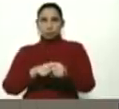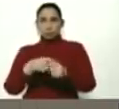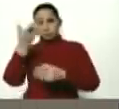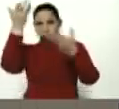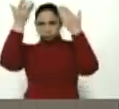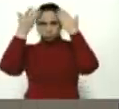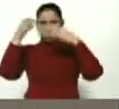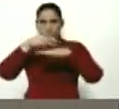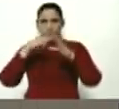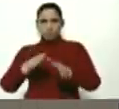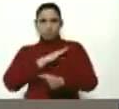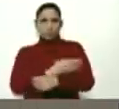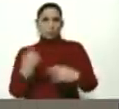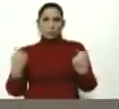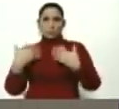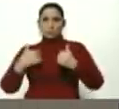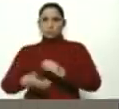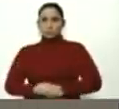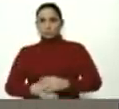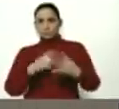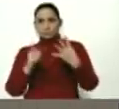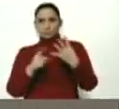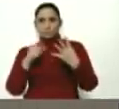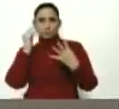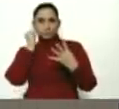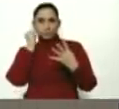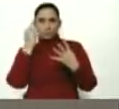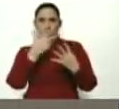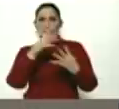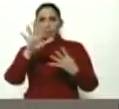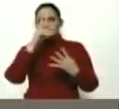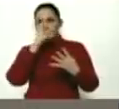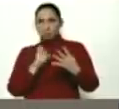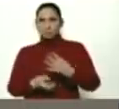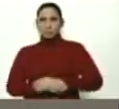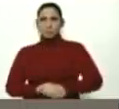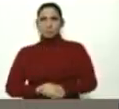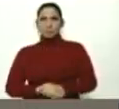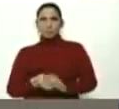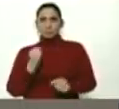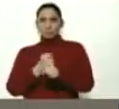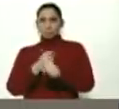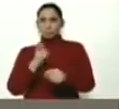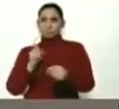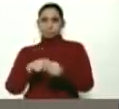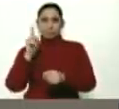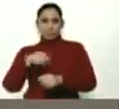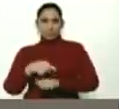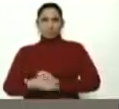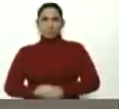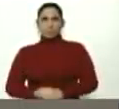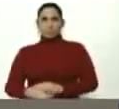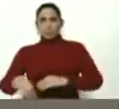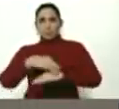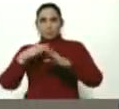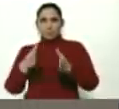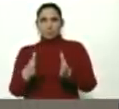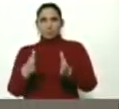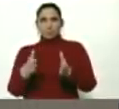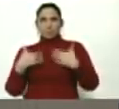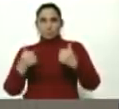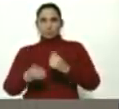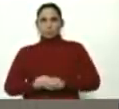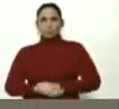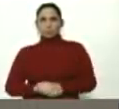del Ministerio del Poder Popular para la Salud, una señora de 35 años de edad, trabajadora también del Ministerio